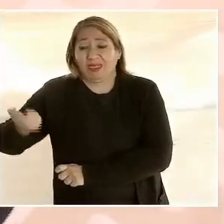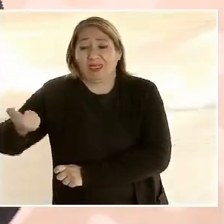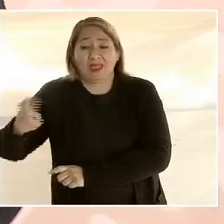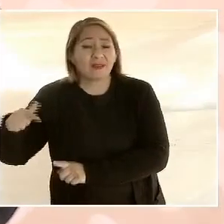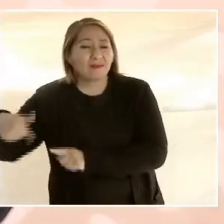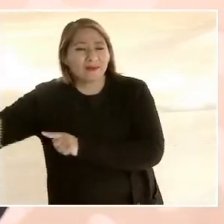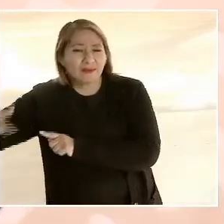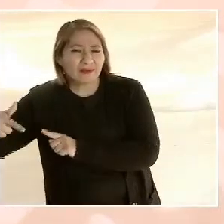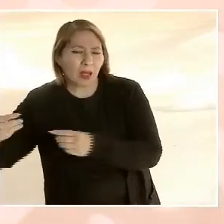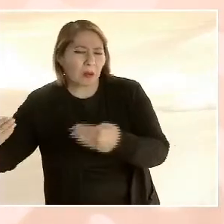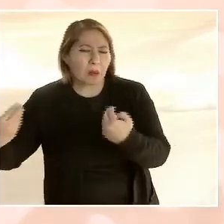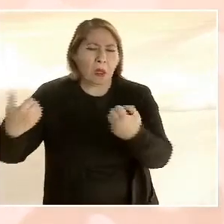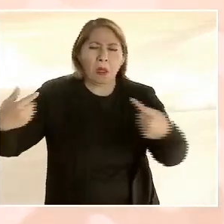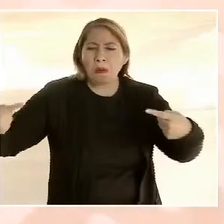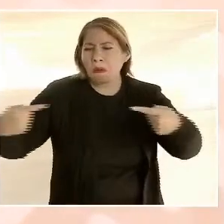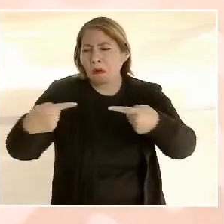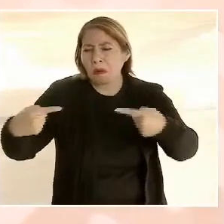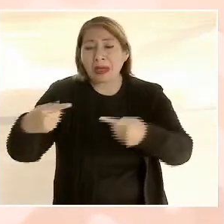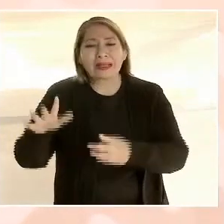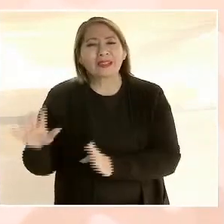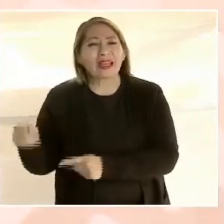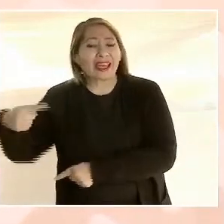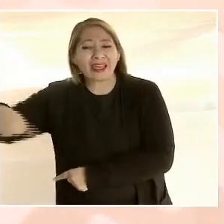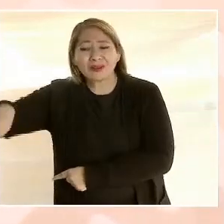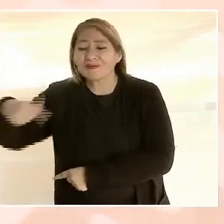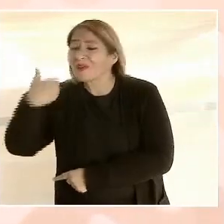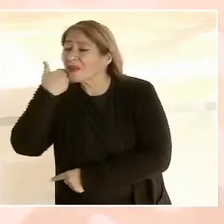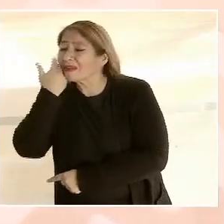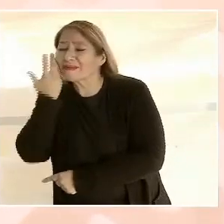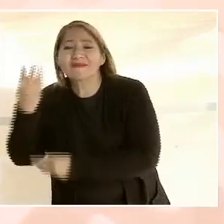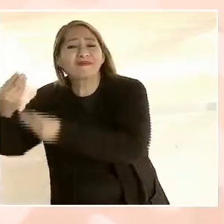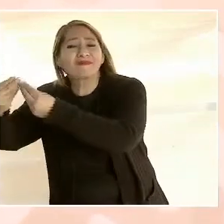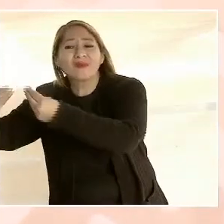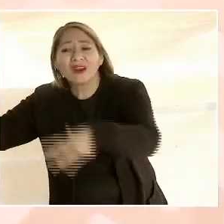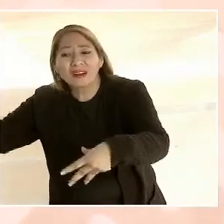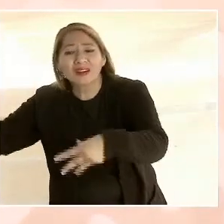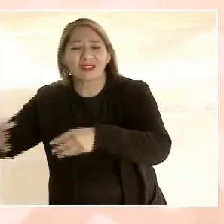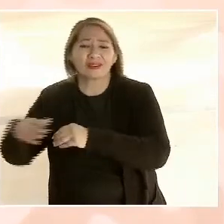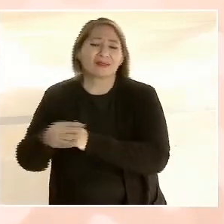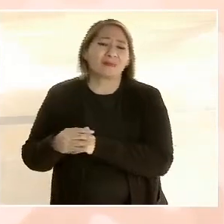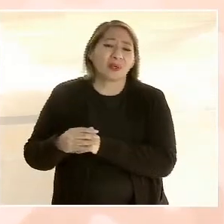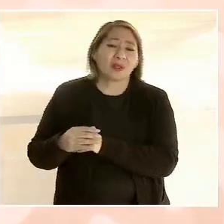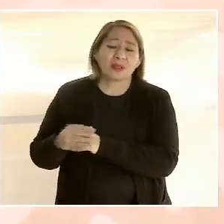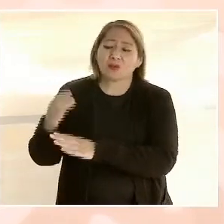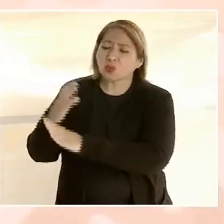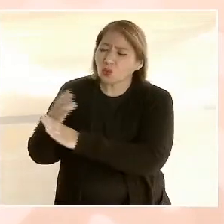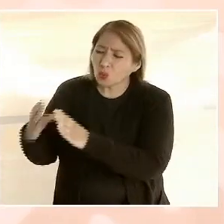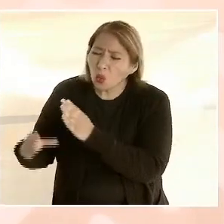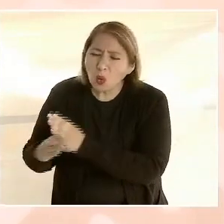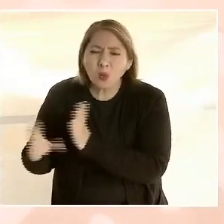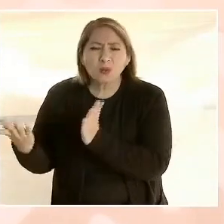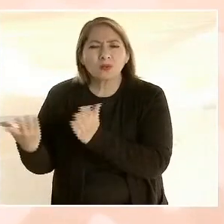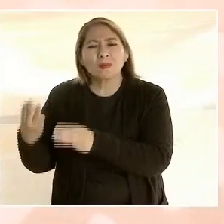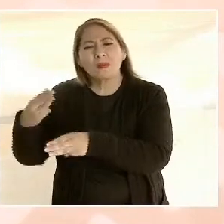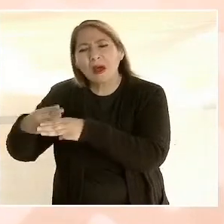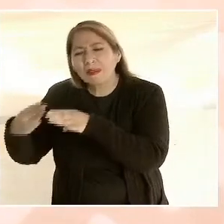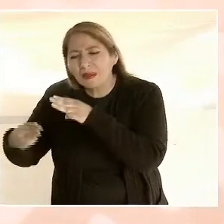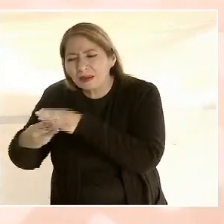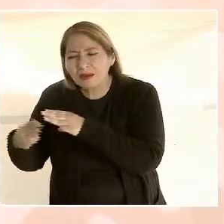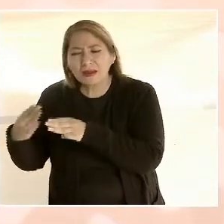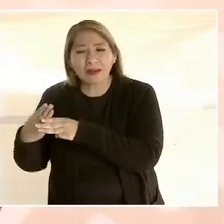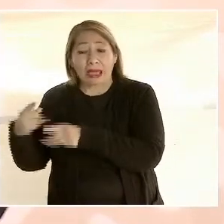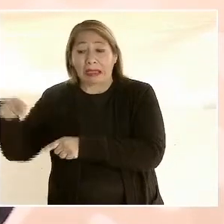que no querían perder sus concesiones y